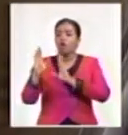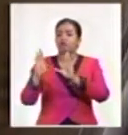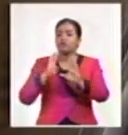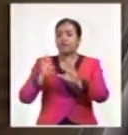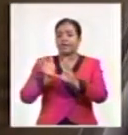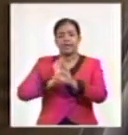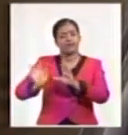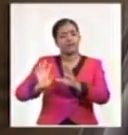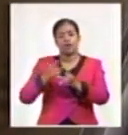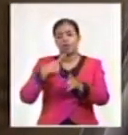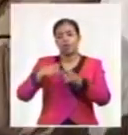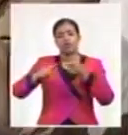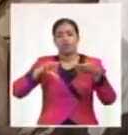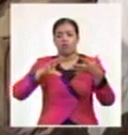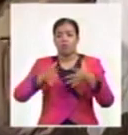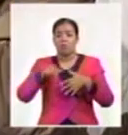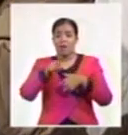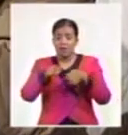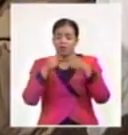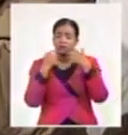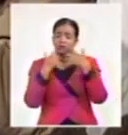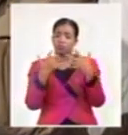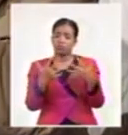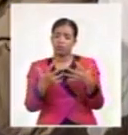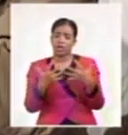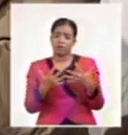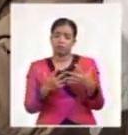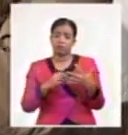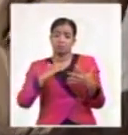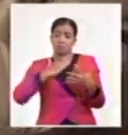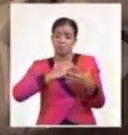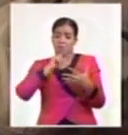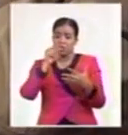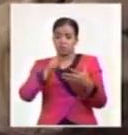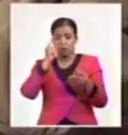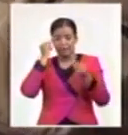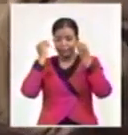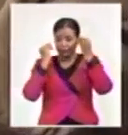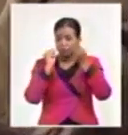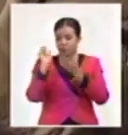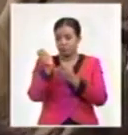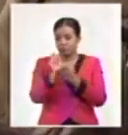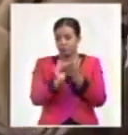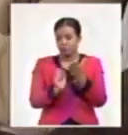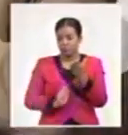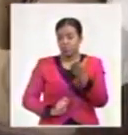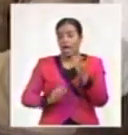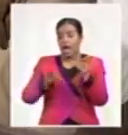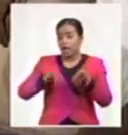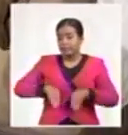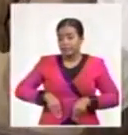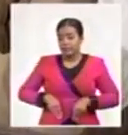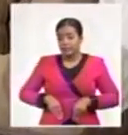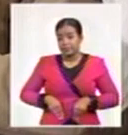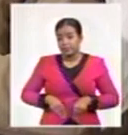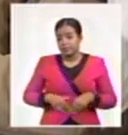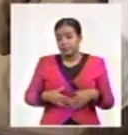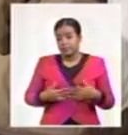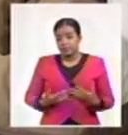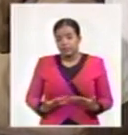importancia extraordinaria, que los propios ideólogos del imperio aceptaran la emergencia de los